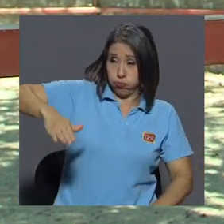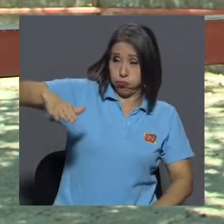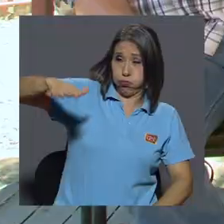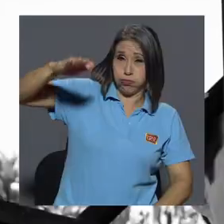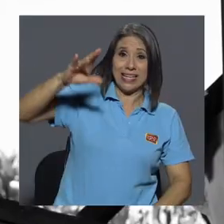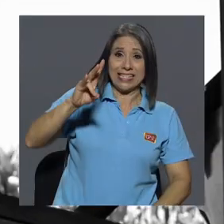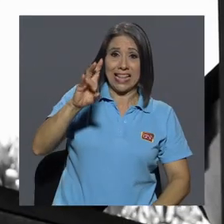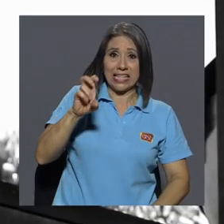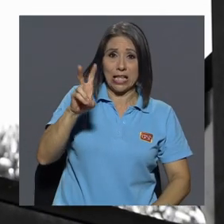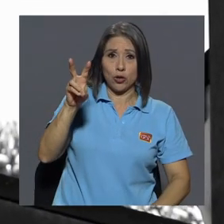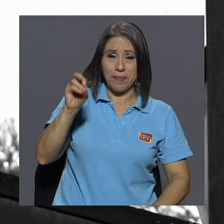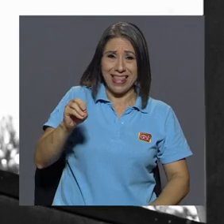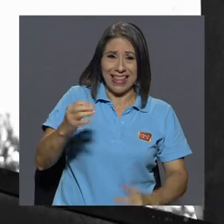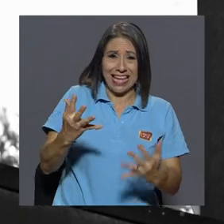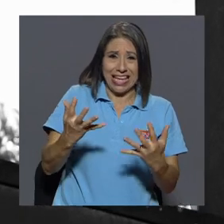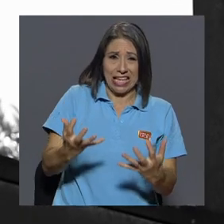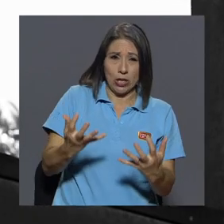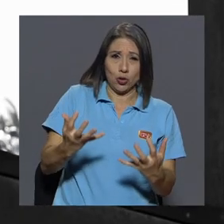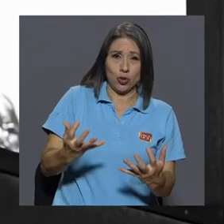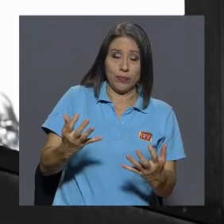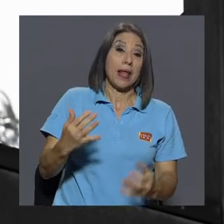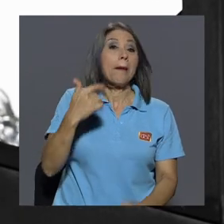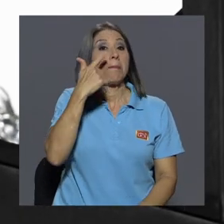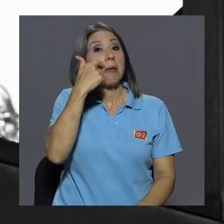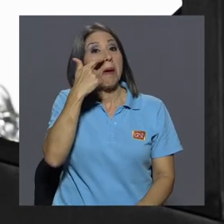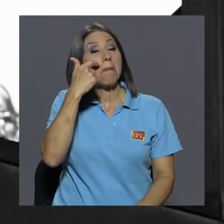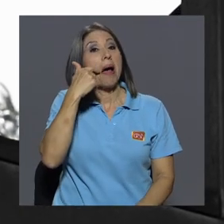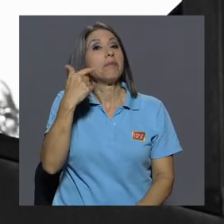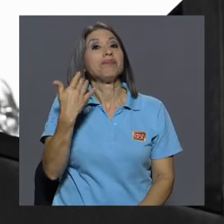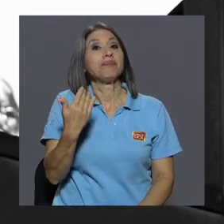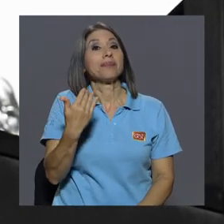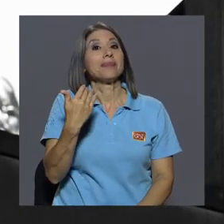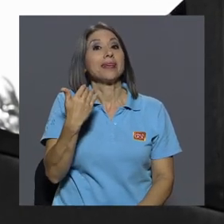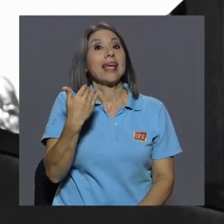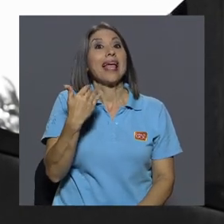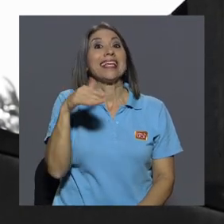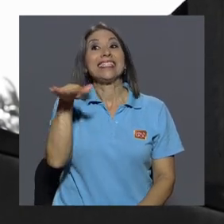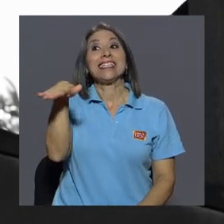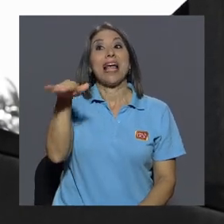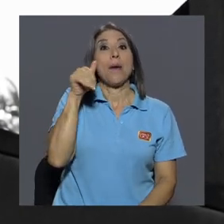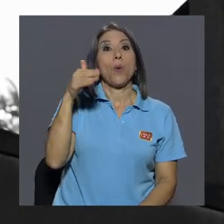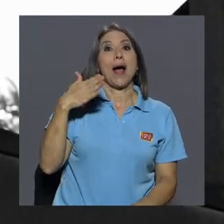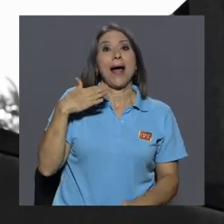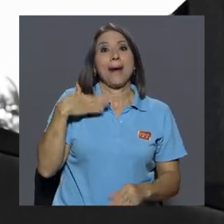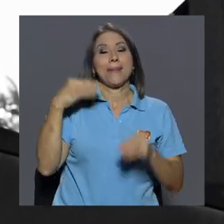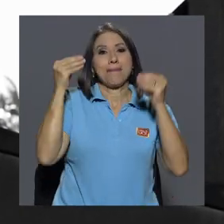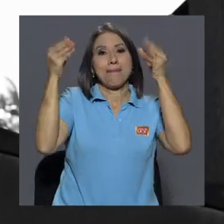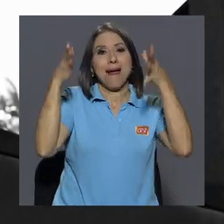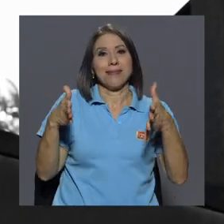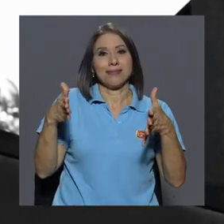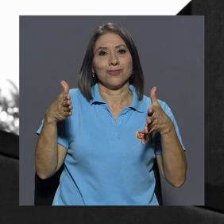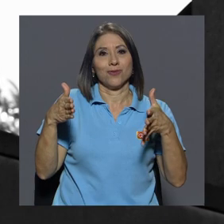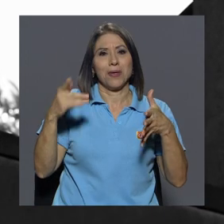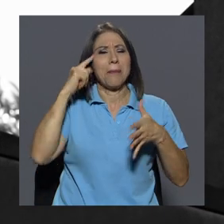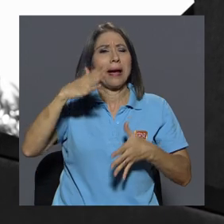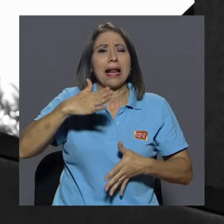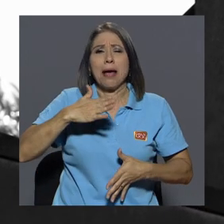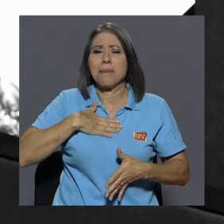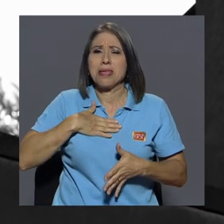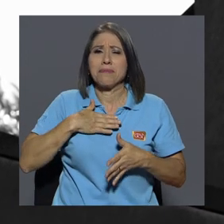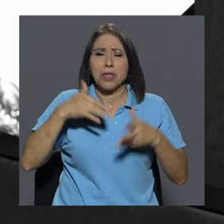kilos. Y mi papá llegó y llamó a mi maestro. Para mí el montador